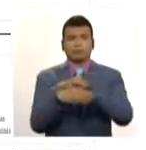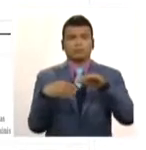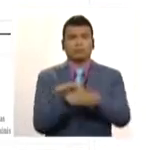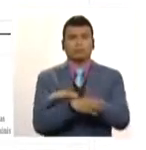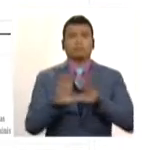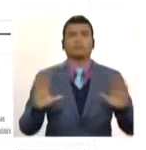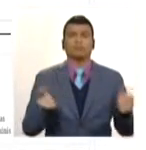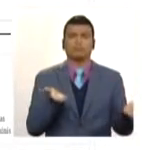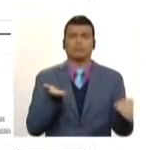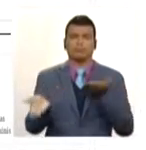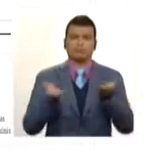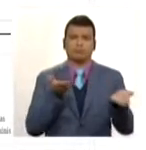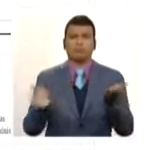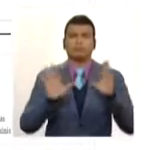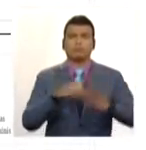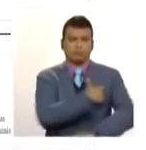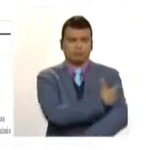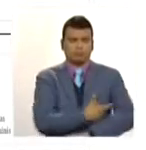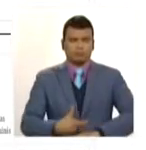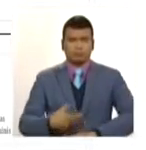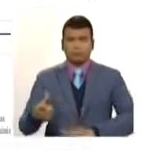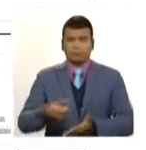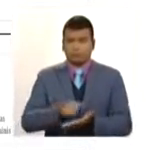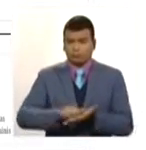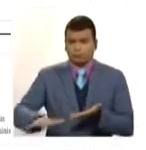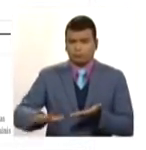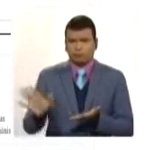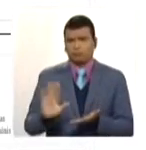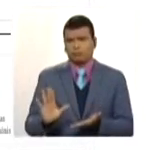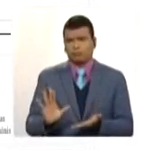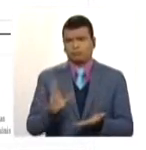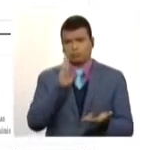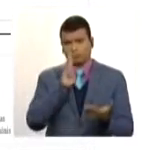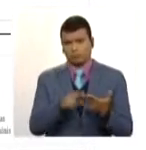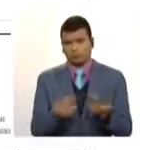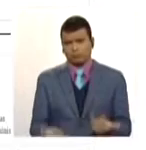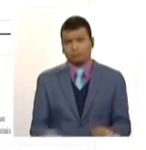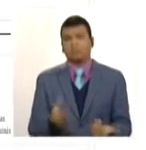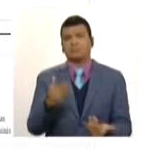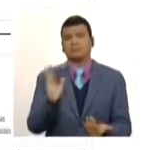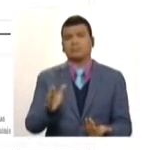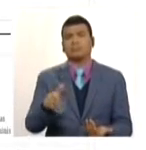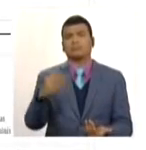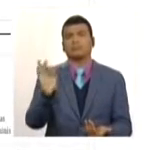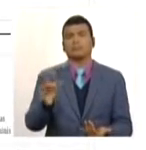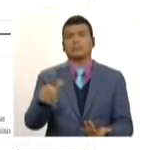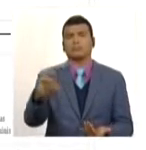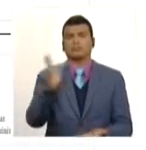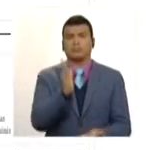los servicios de Google no van a ser gratuitos como los conocemos hoy. Bueno, y es que es importante